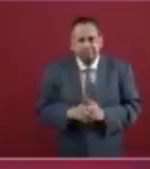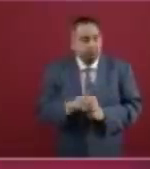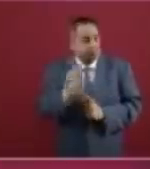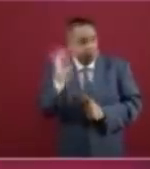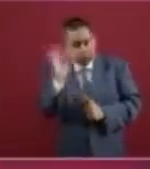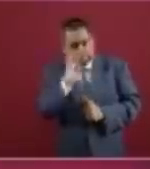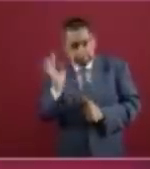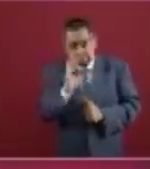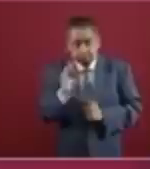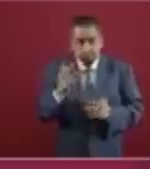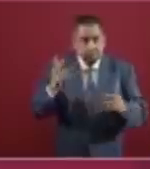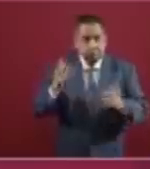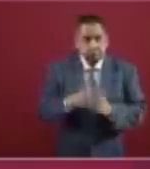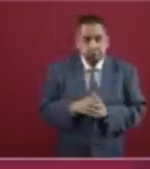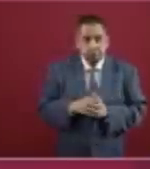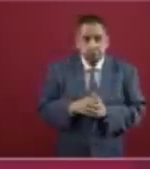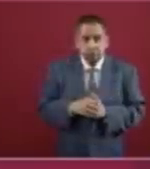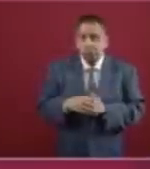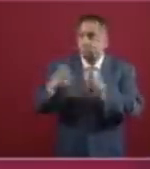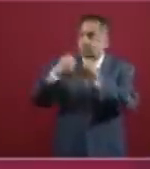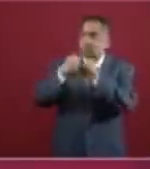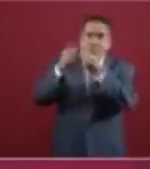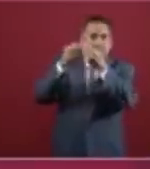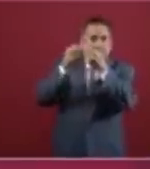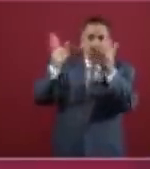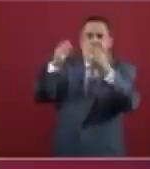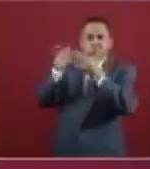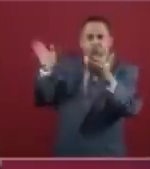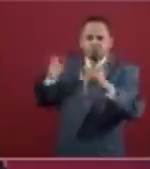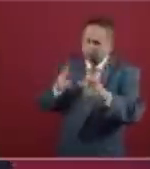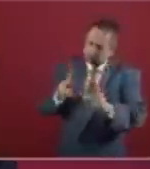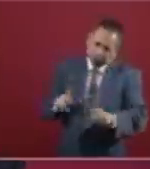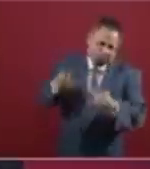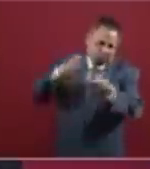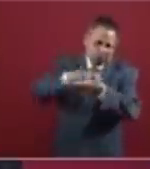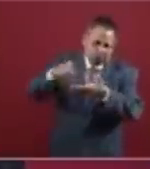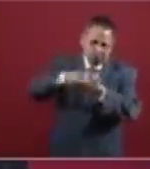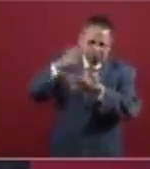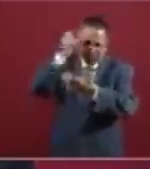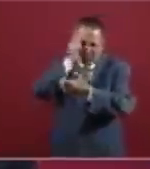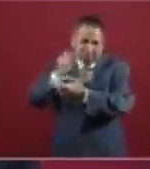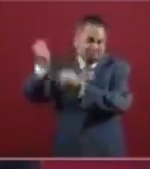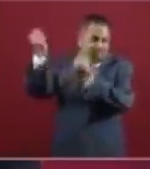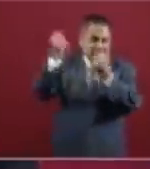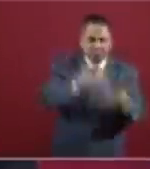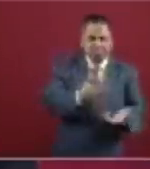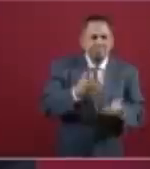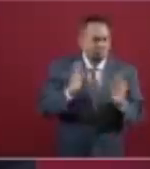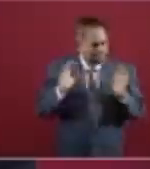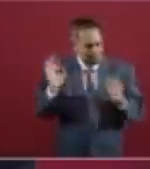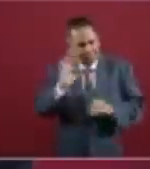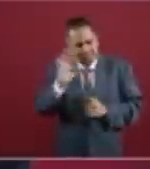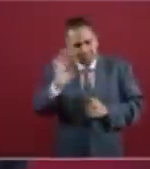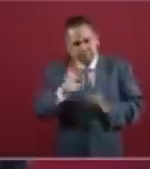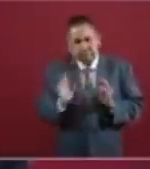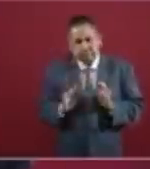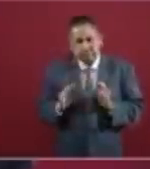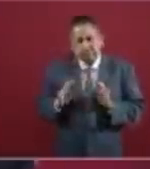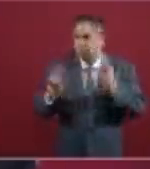necesario, se abren las fronteras y se compra en el mundo,